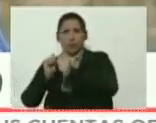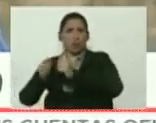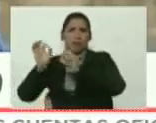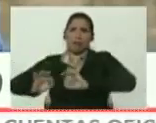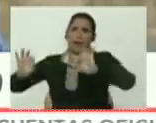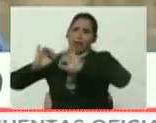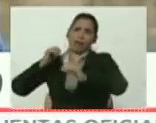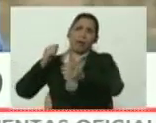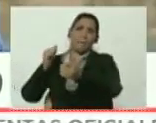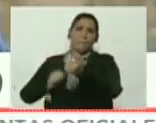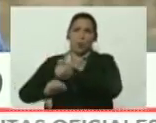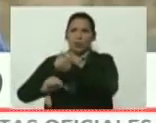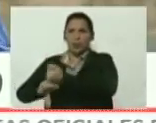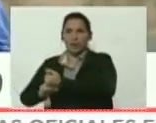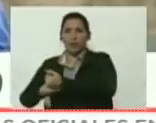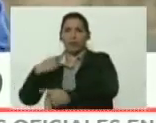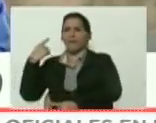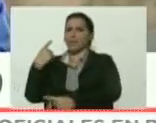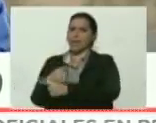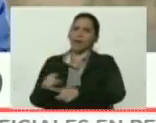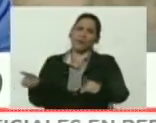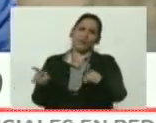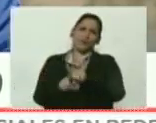los apoyaba. Había que parir, compadre.